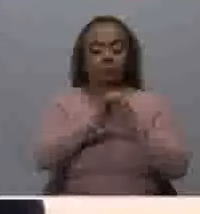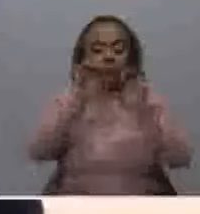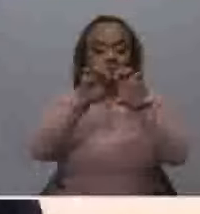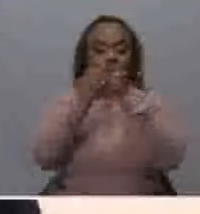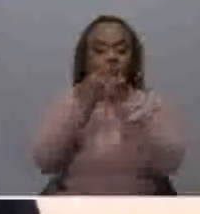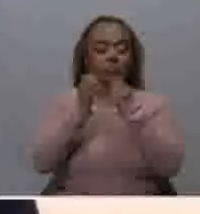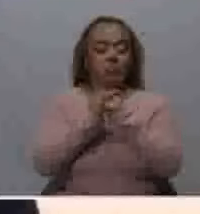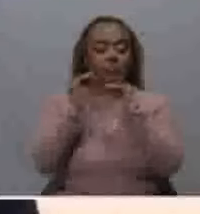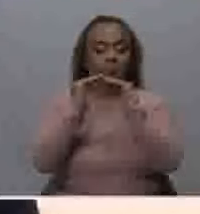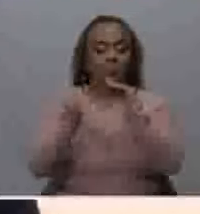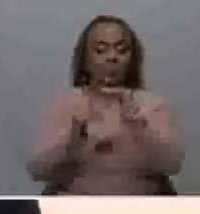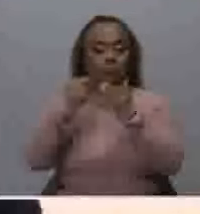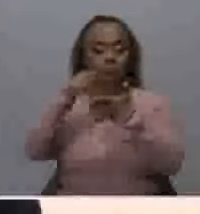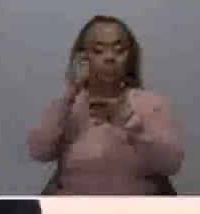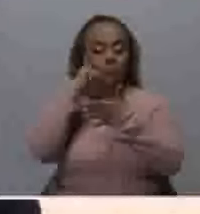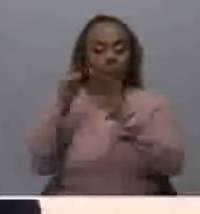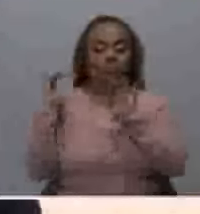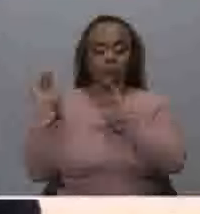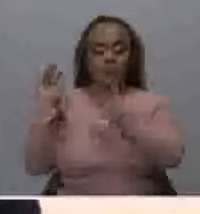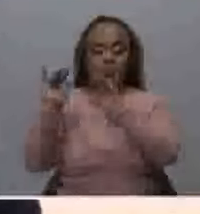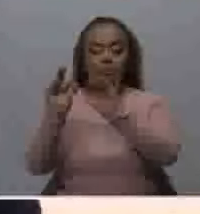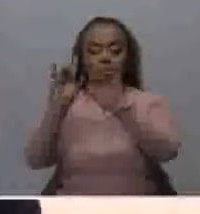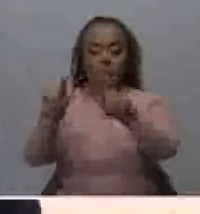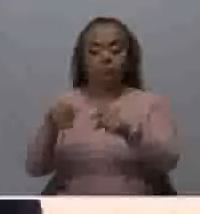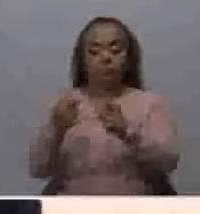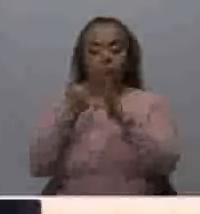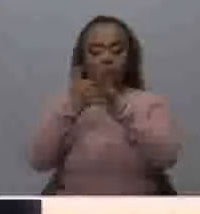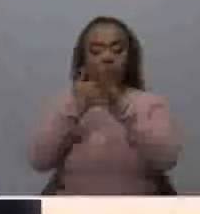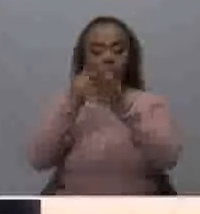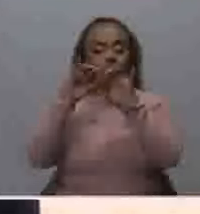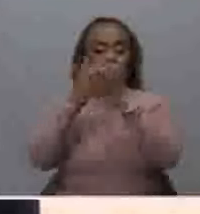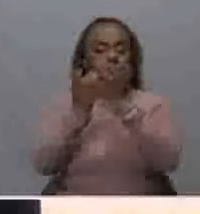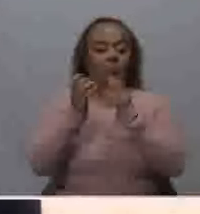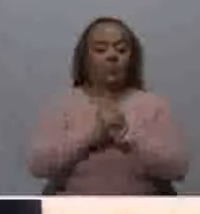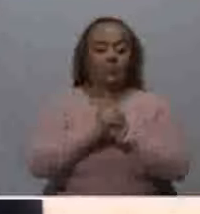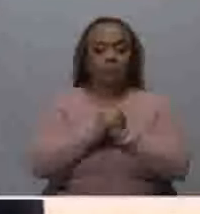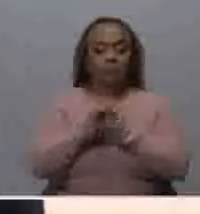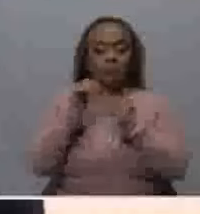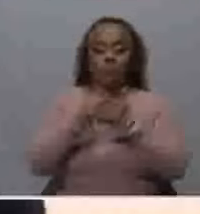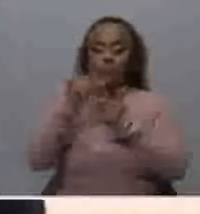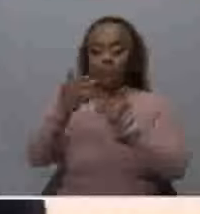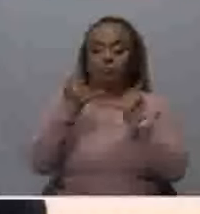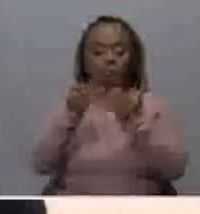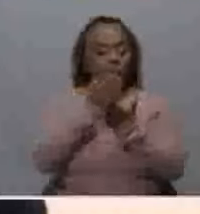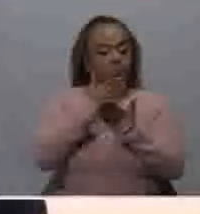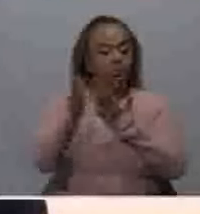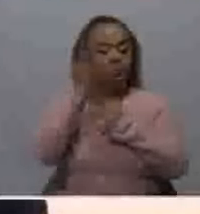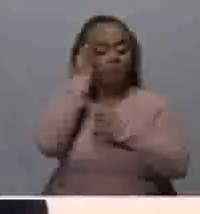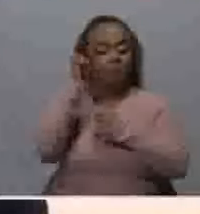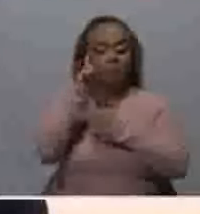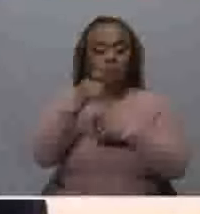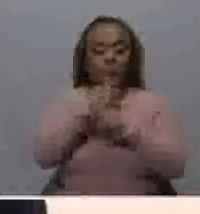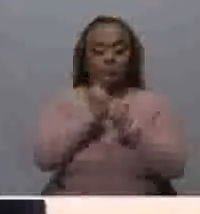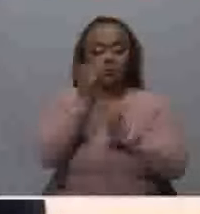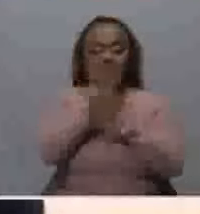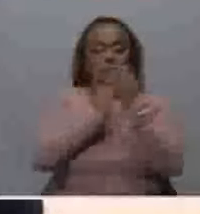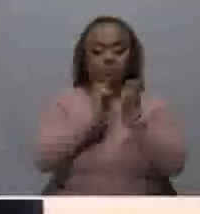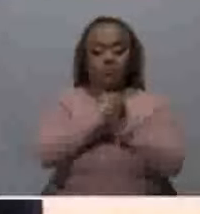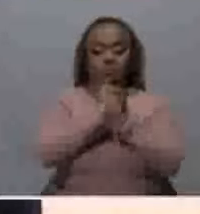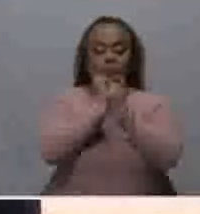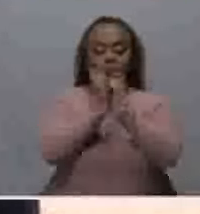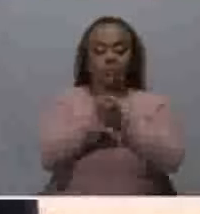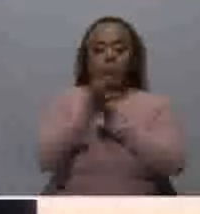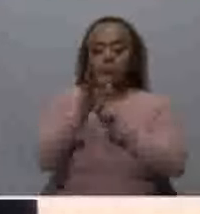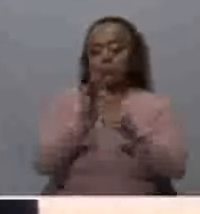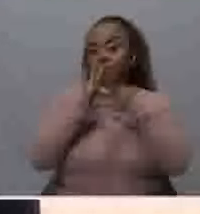preclasificado para albergar la final de la Copa del Mundo, recuerden ustedes. Luego se da por descartado porque había que hacerle unas cuantas modificaciones según